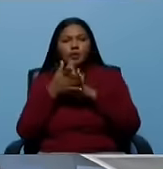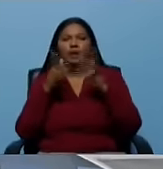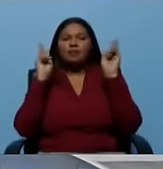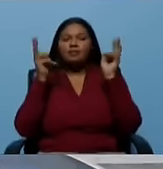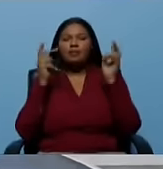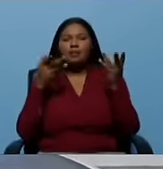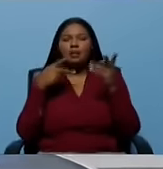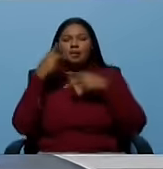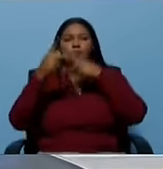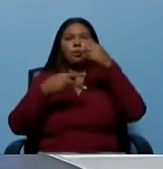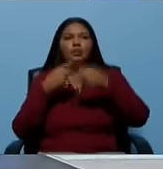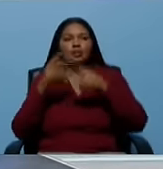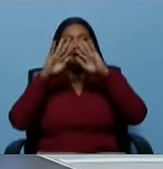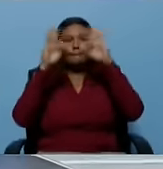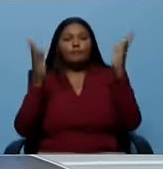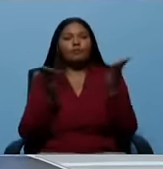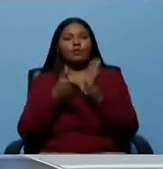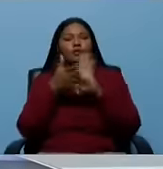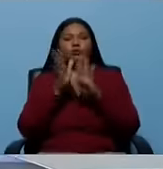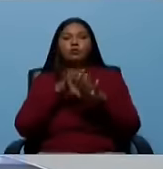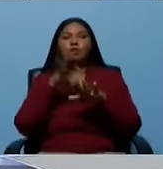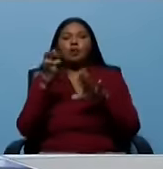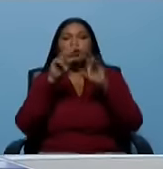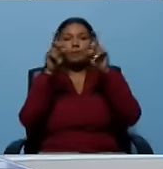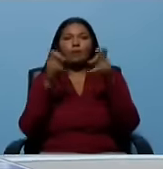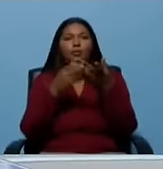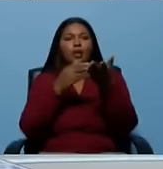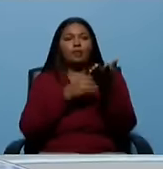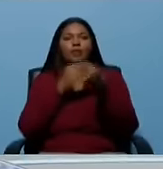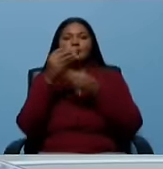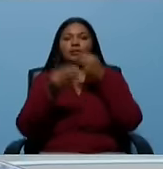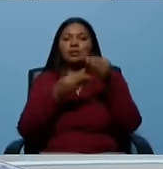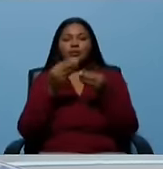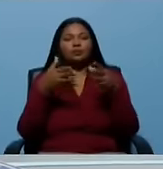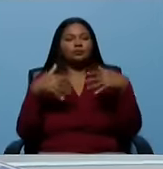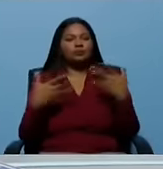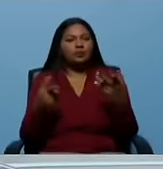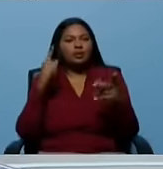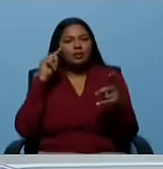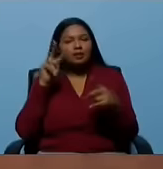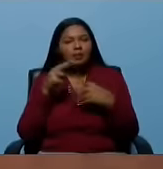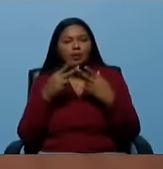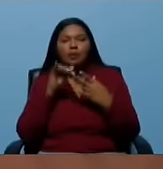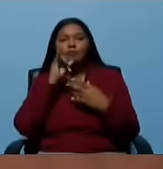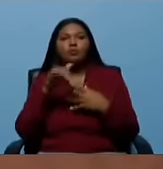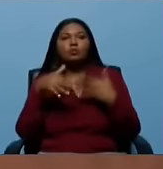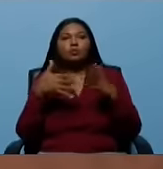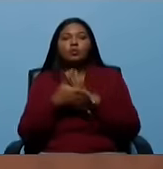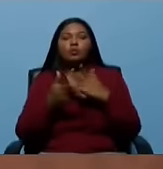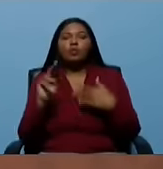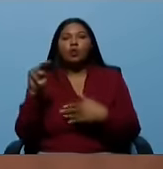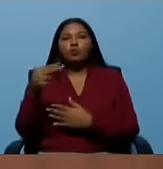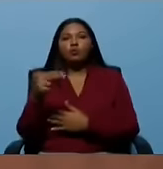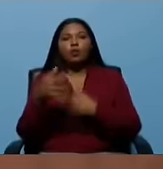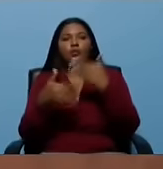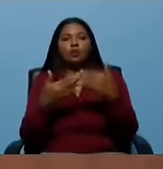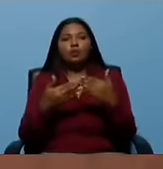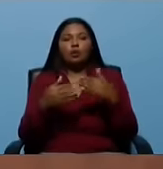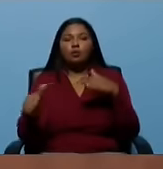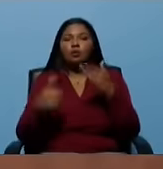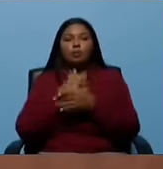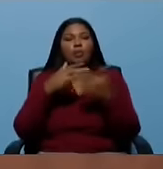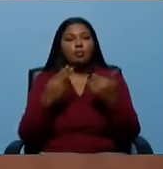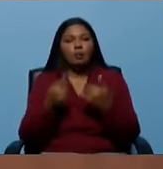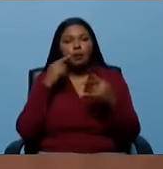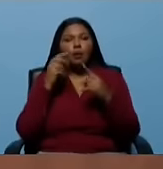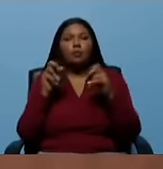esta geopolítica mundial y habíamos dejado profe una pregunta al aire que tenía que ver con nuevamente la pretensión por parte de Honduras de un golpe de estado pero en